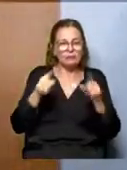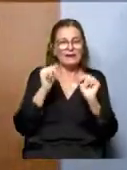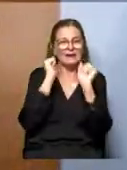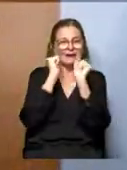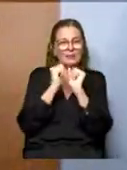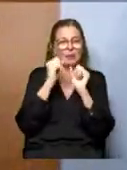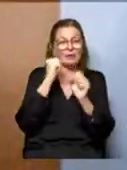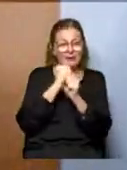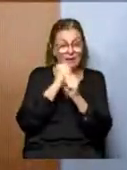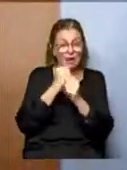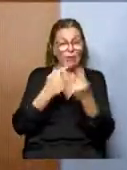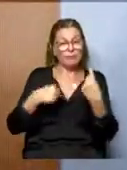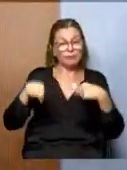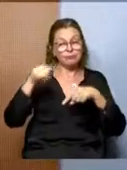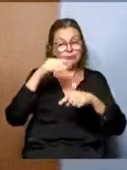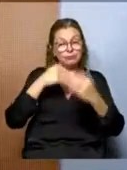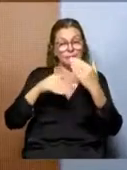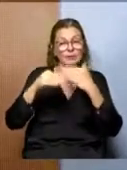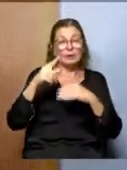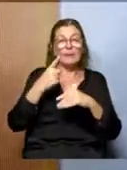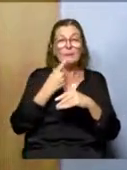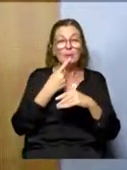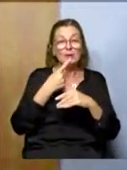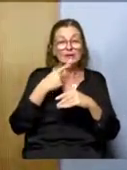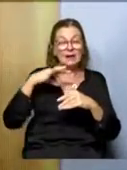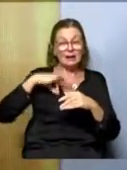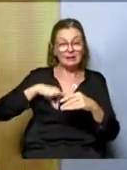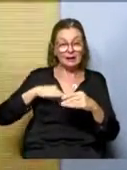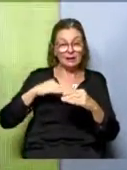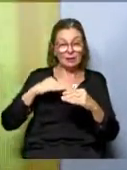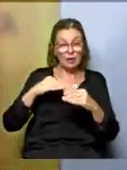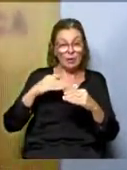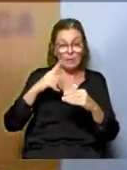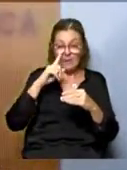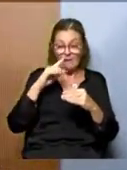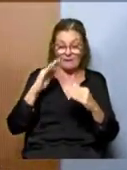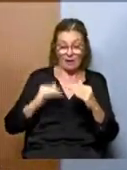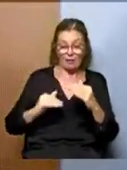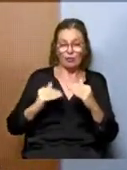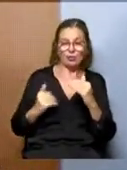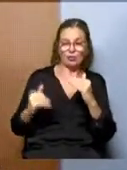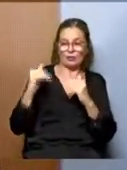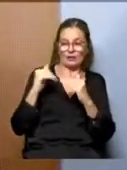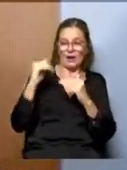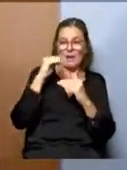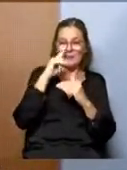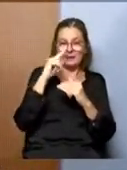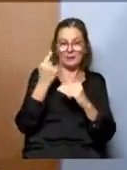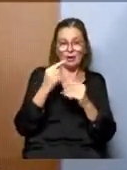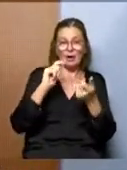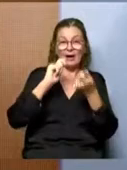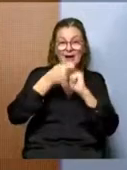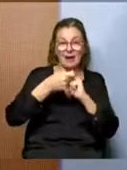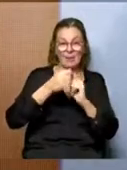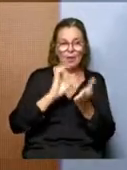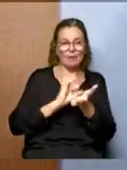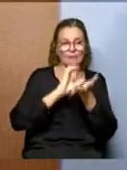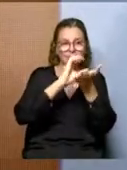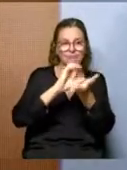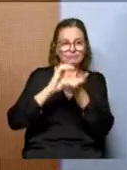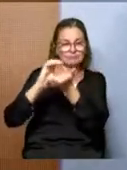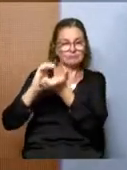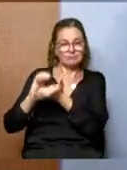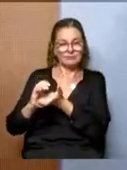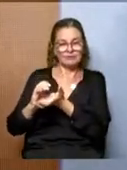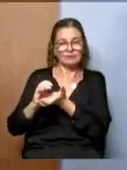empleo, pero además, con una política salarial que subía los salarios más bajos más rápidamente, con una reforma del sistema de transferencias que fortalecía los